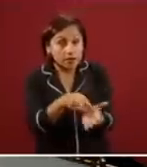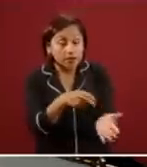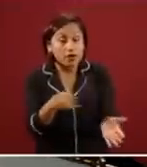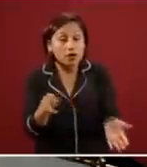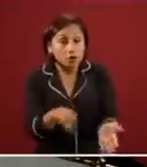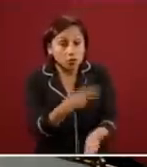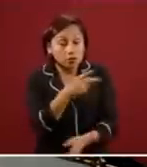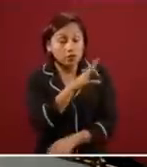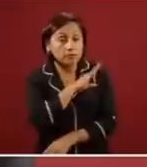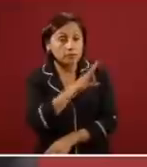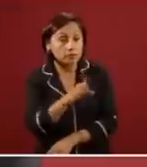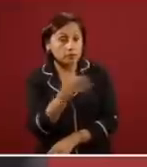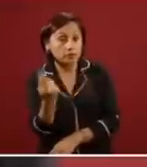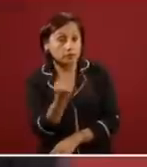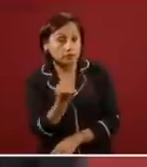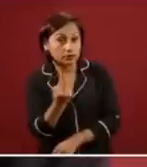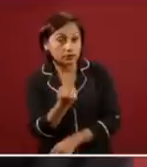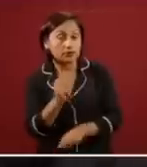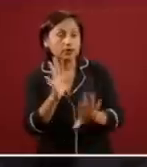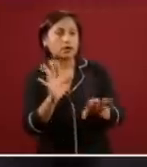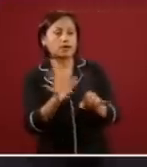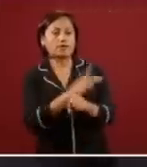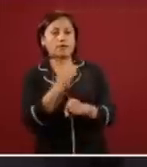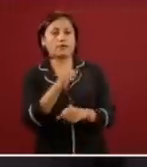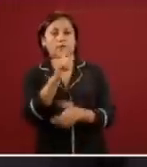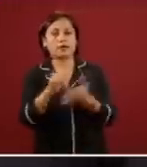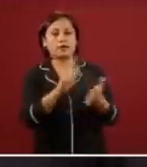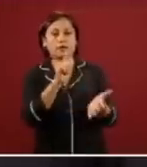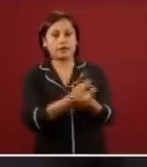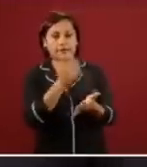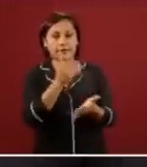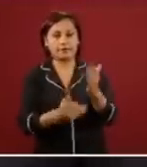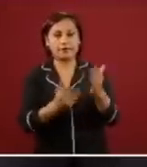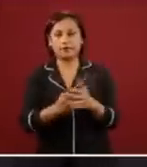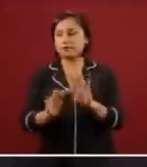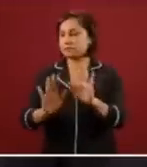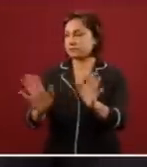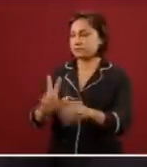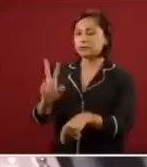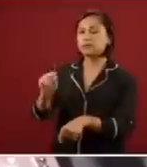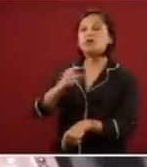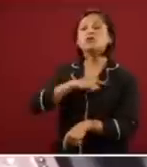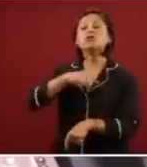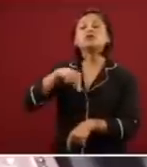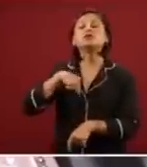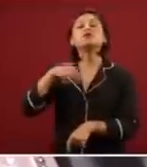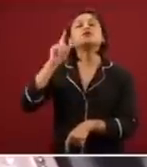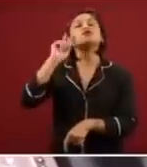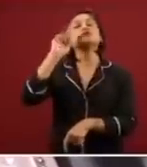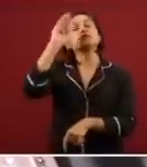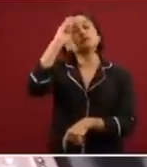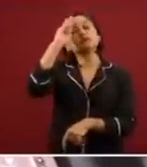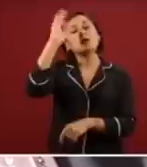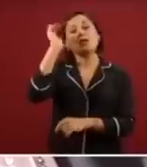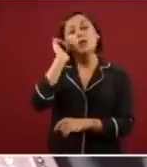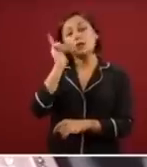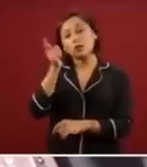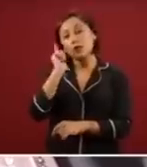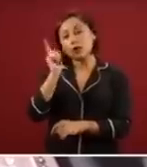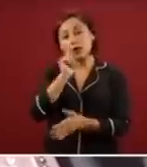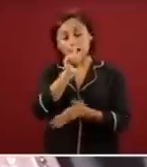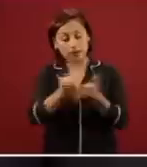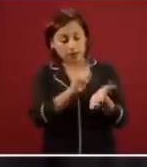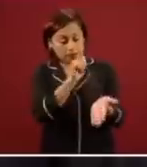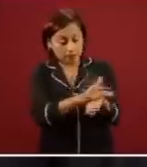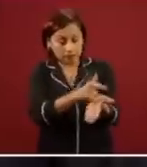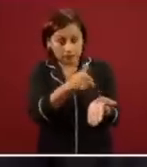nosotros esperamos… Porque hay leyes pendientes. Nosotros esperamos que con el marco legal que se tiene,